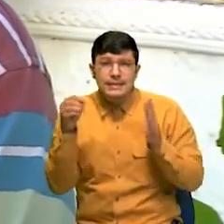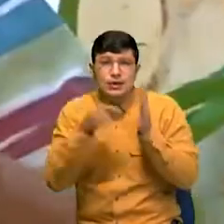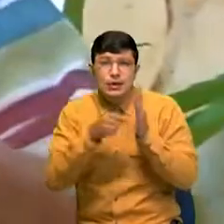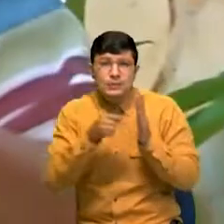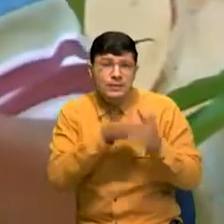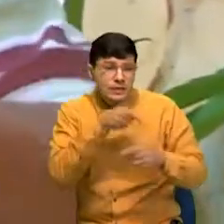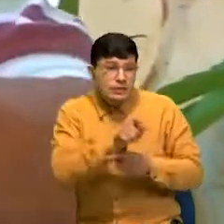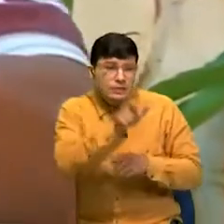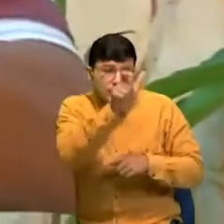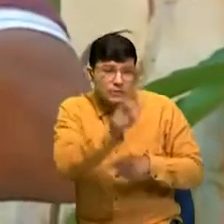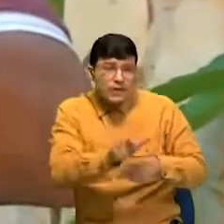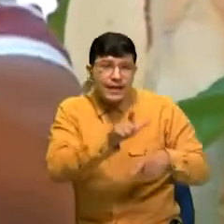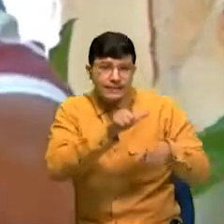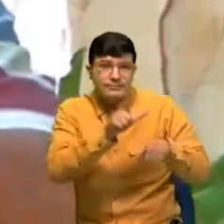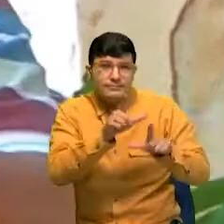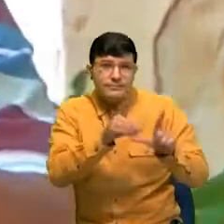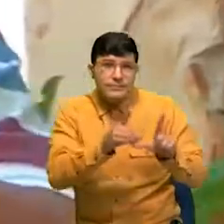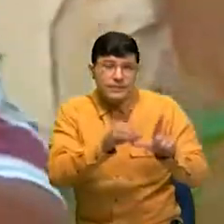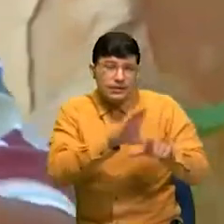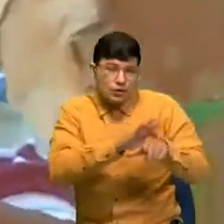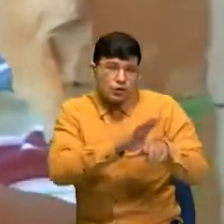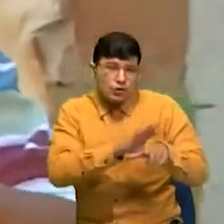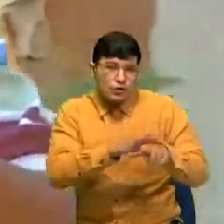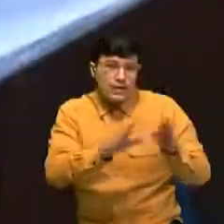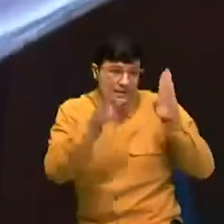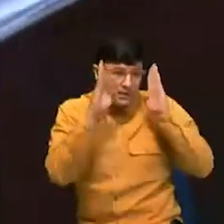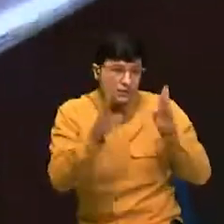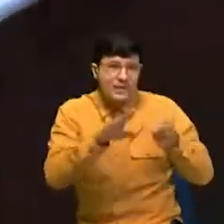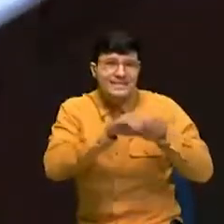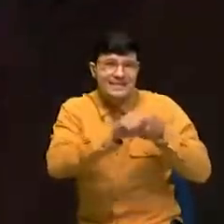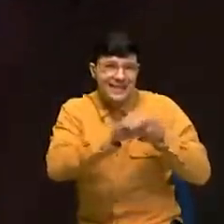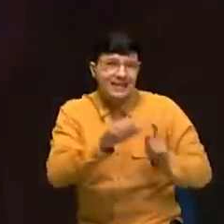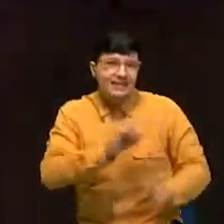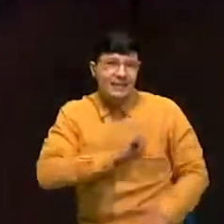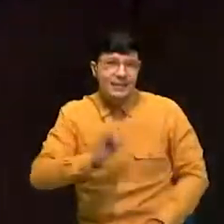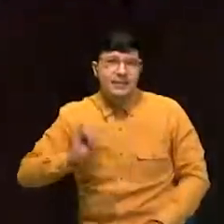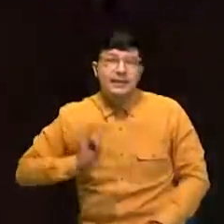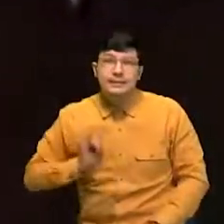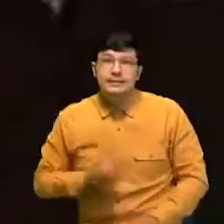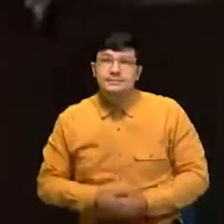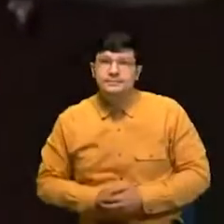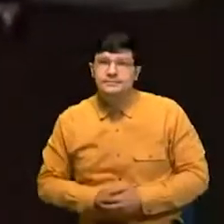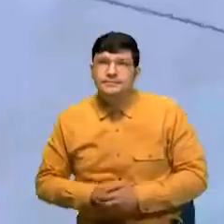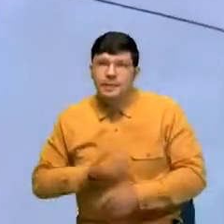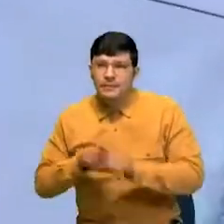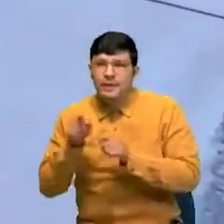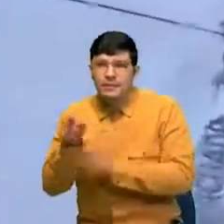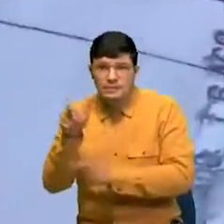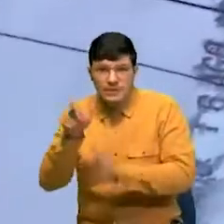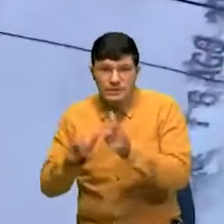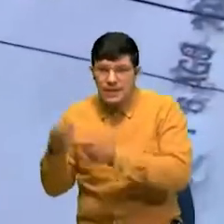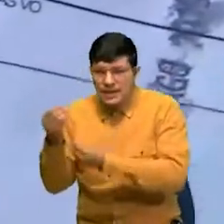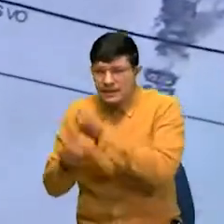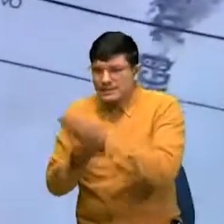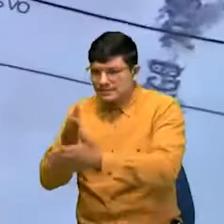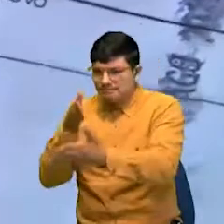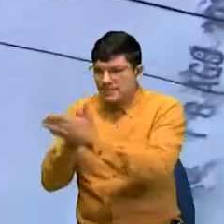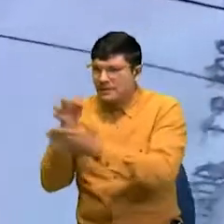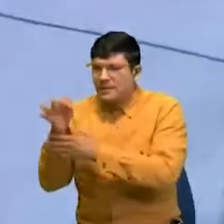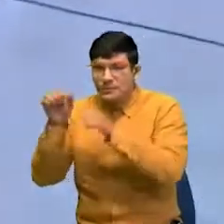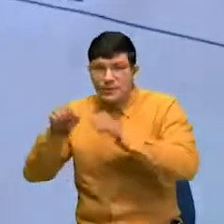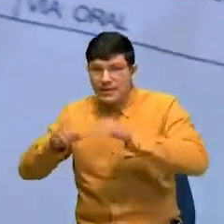doctor nos atender ante el desespero interpusieron una acción popular para tratar de obtener atención lo antes posible pero eso también